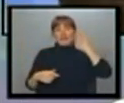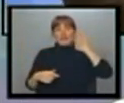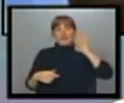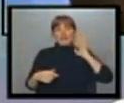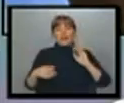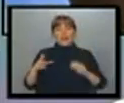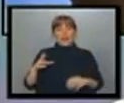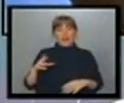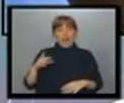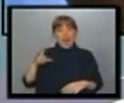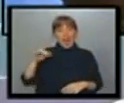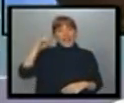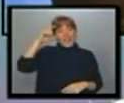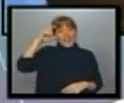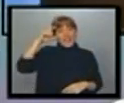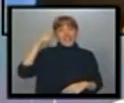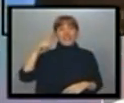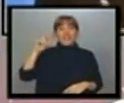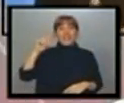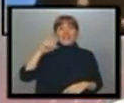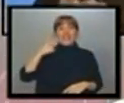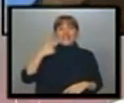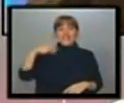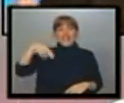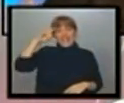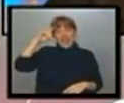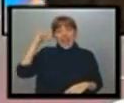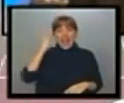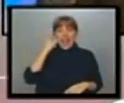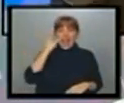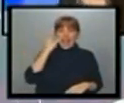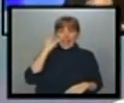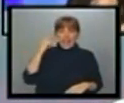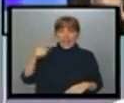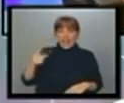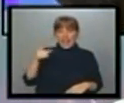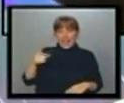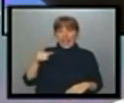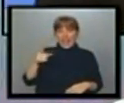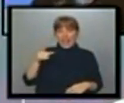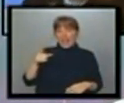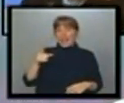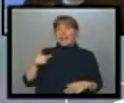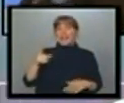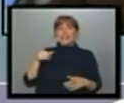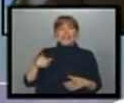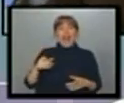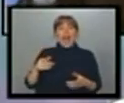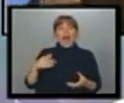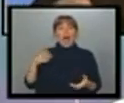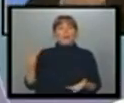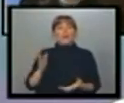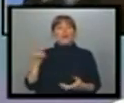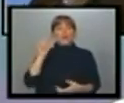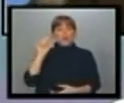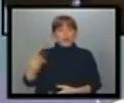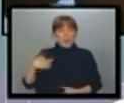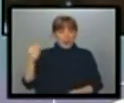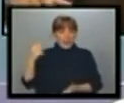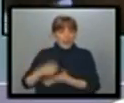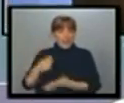produce Disney en este primer disco, y aunque la película que se va a estrenar el próximo jueves, ¿de qué trata? De